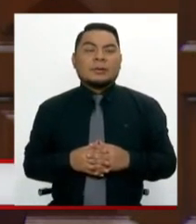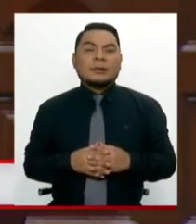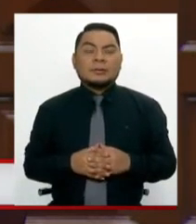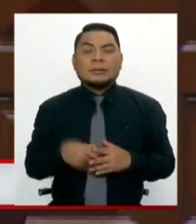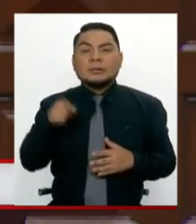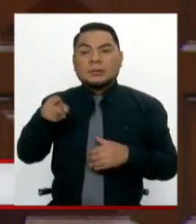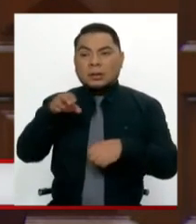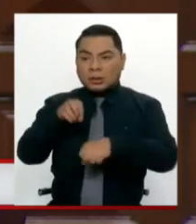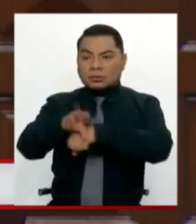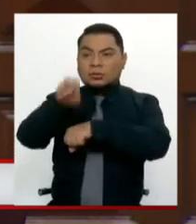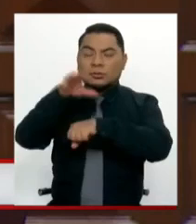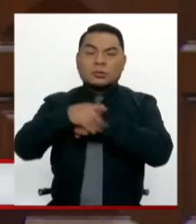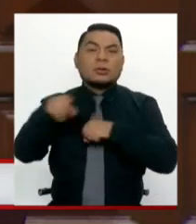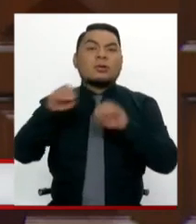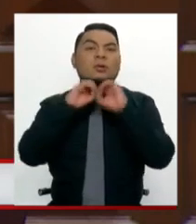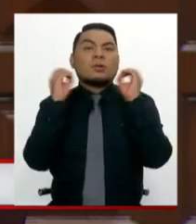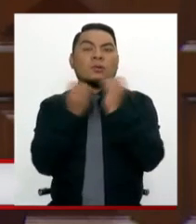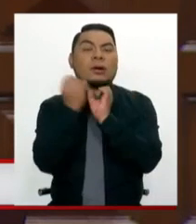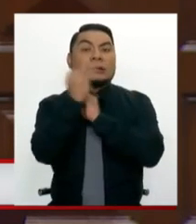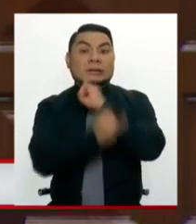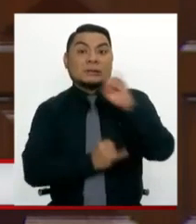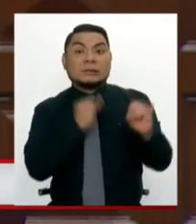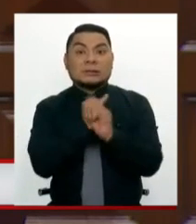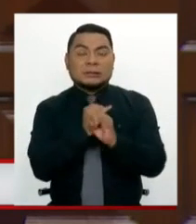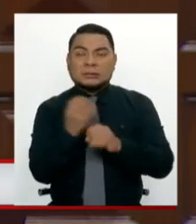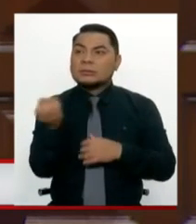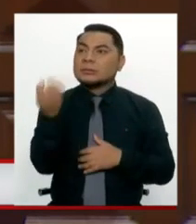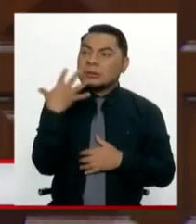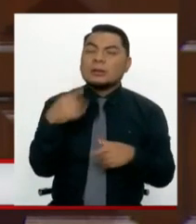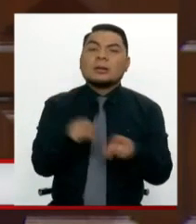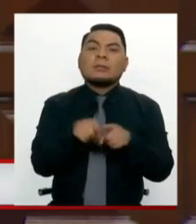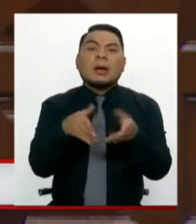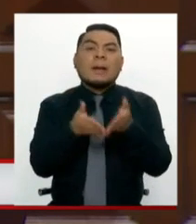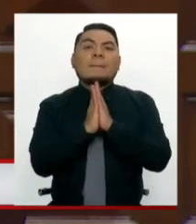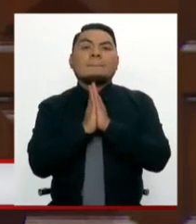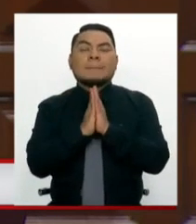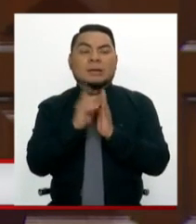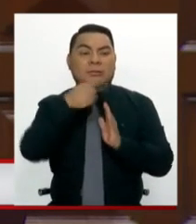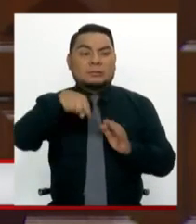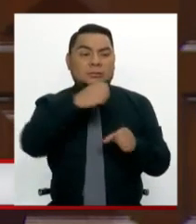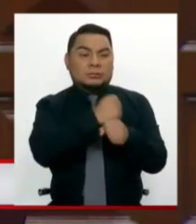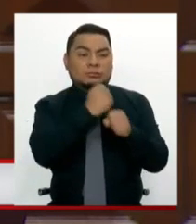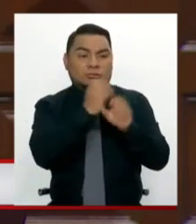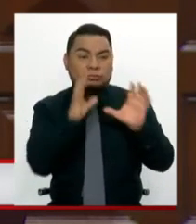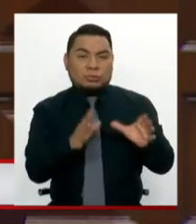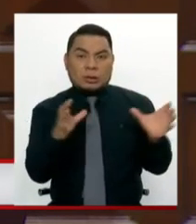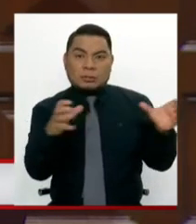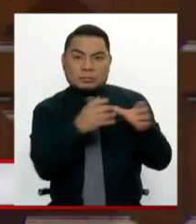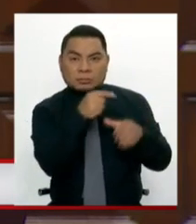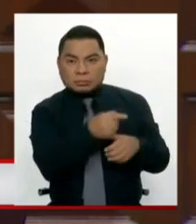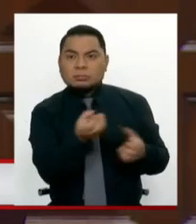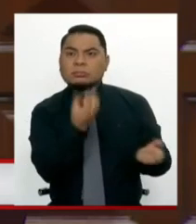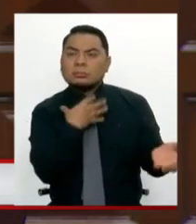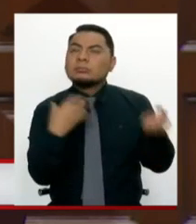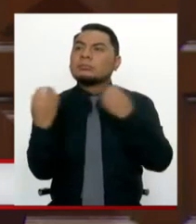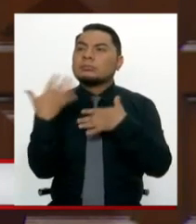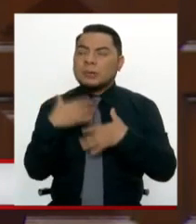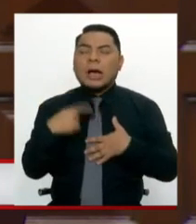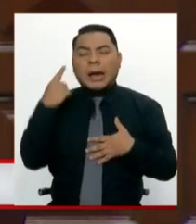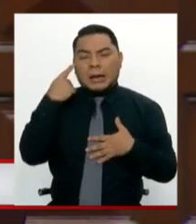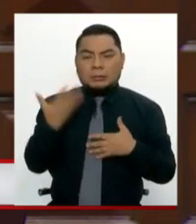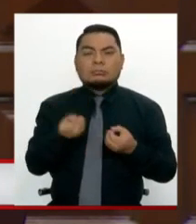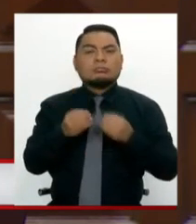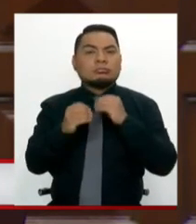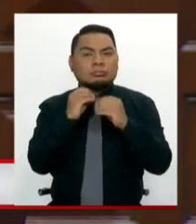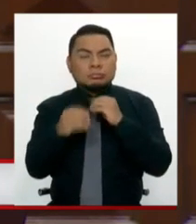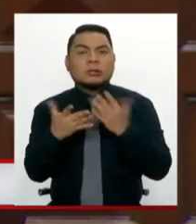a las recomendaciones de organismos internacionales y los pedidos del sector trabajador, se hicieron precisiones